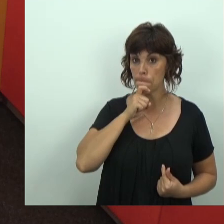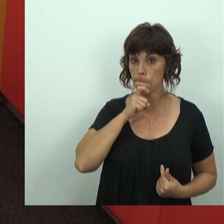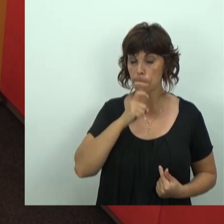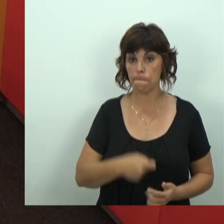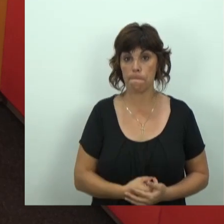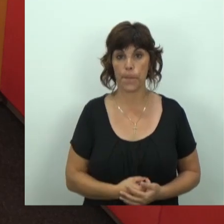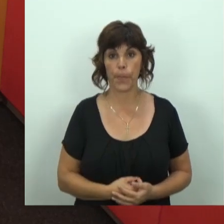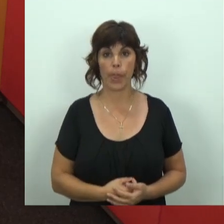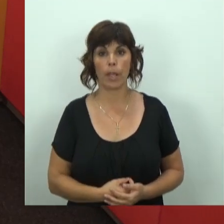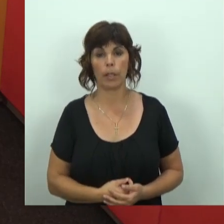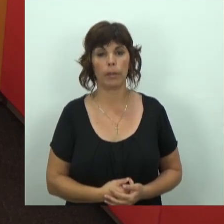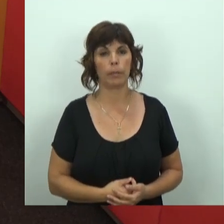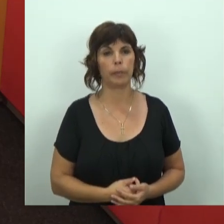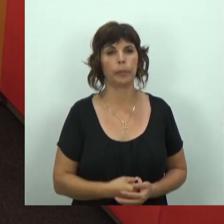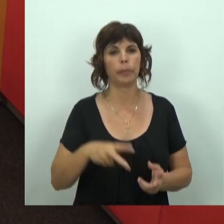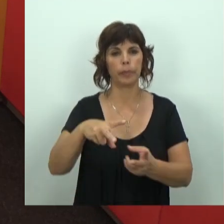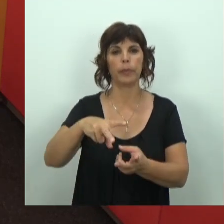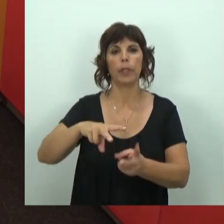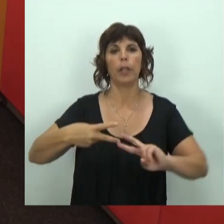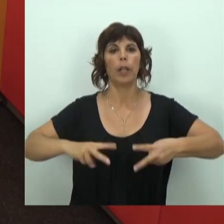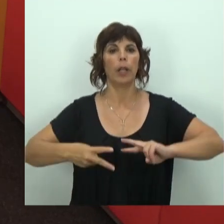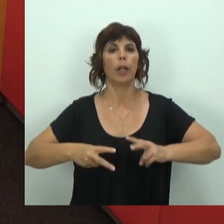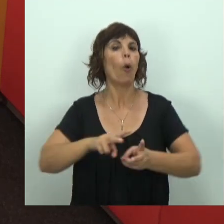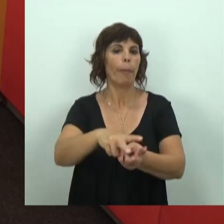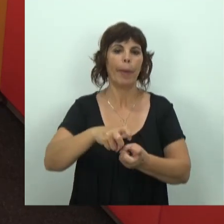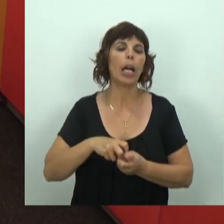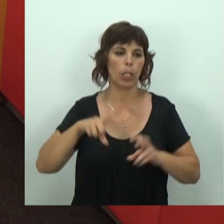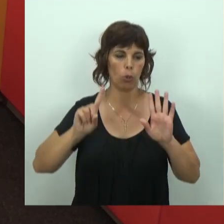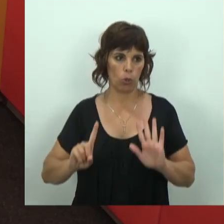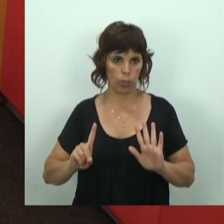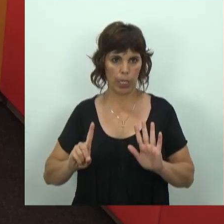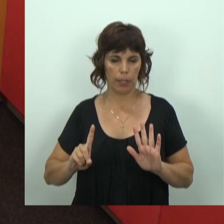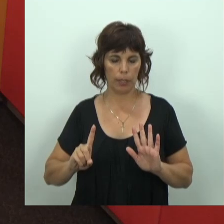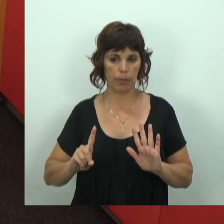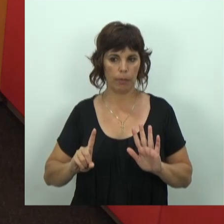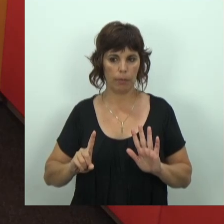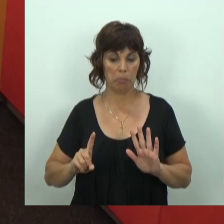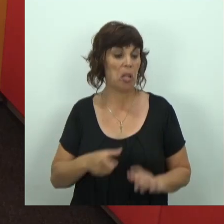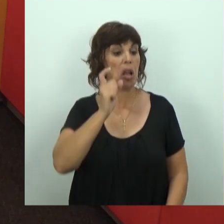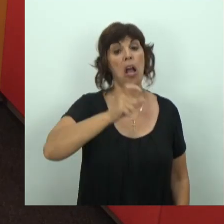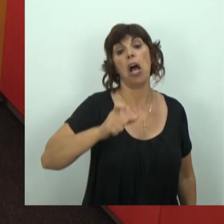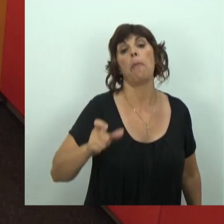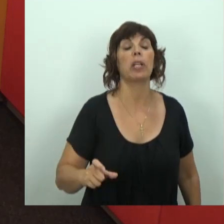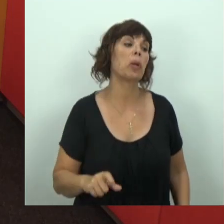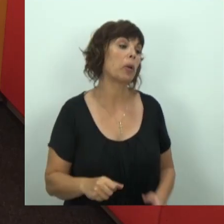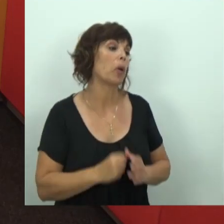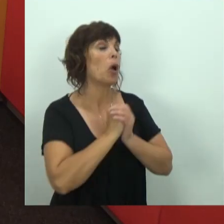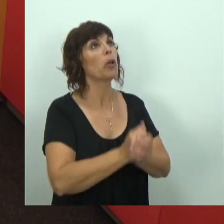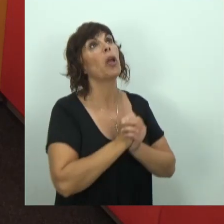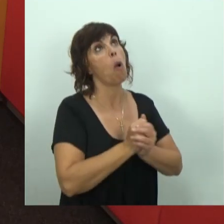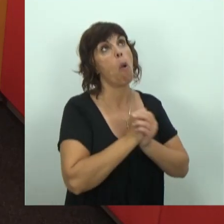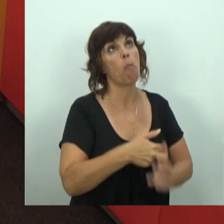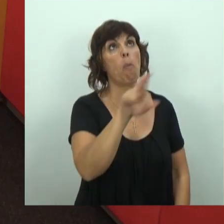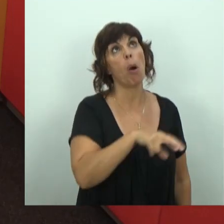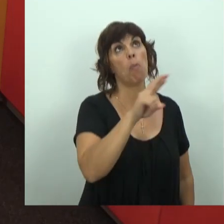No son como Mateo capítulo 6, las palabrillas de muchos que oran sin pensar, sin